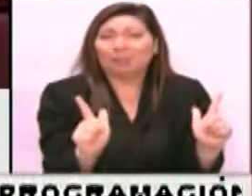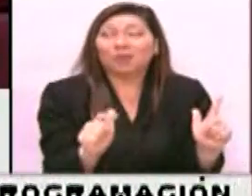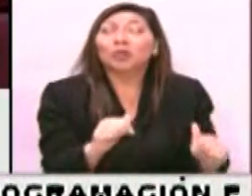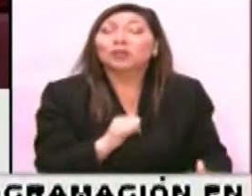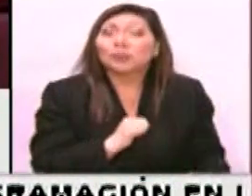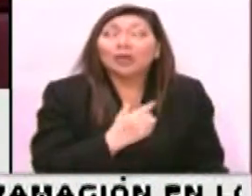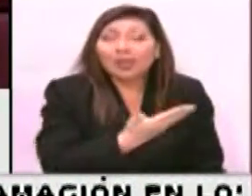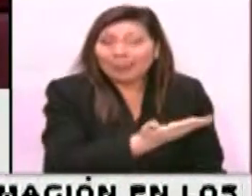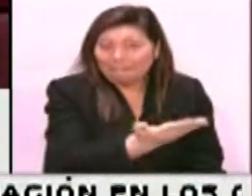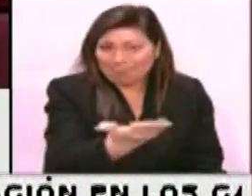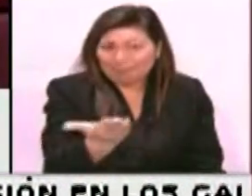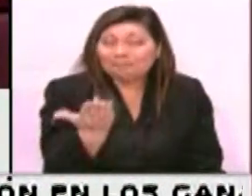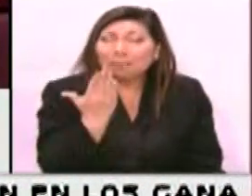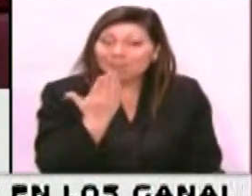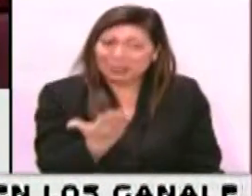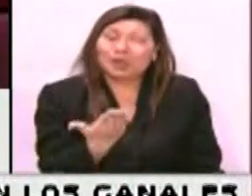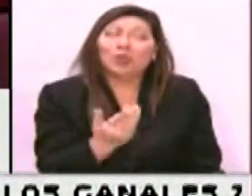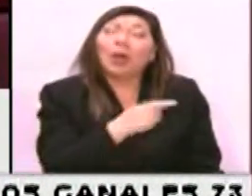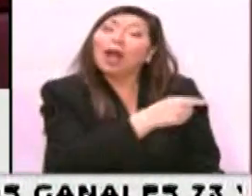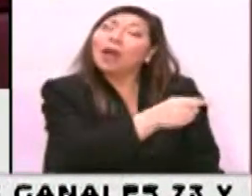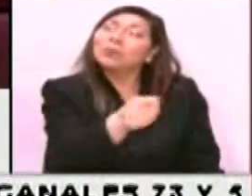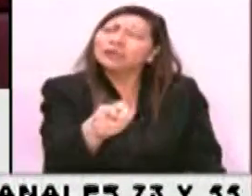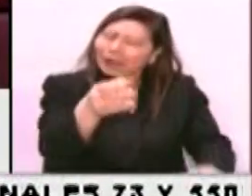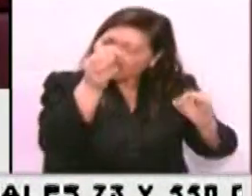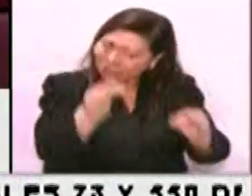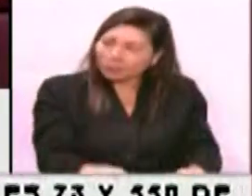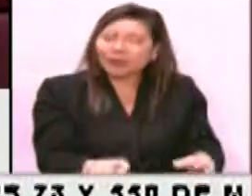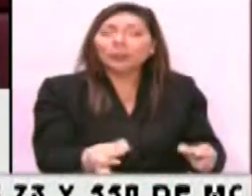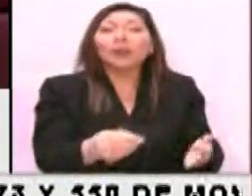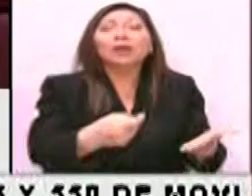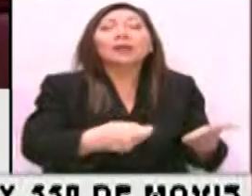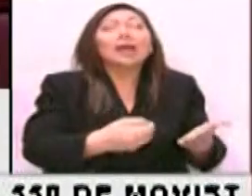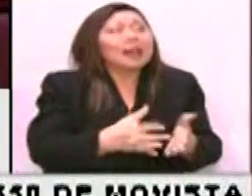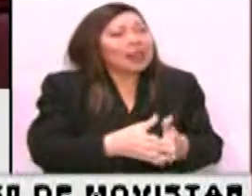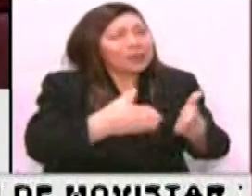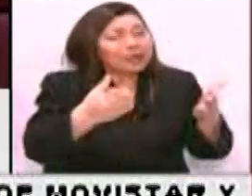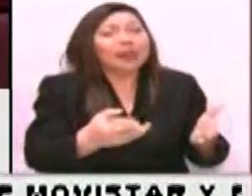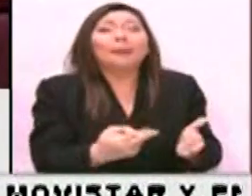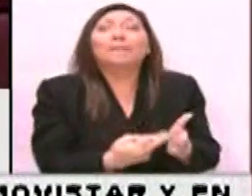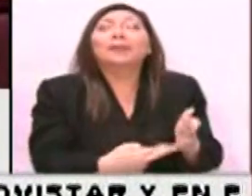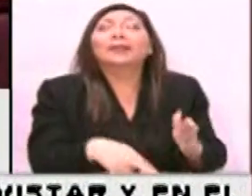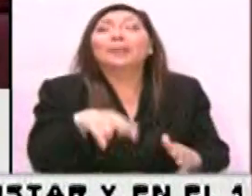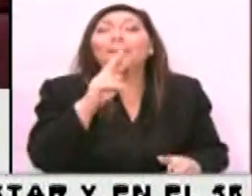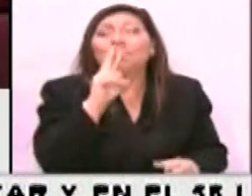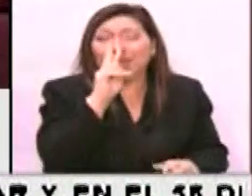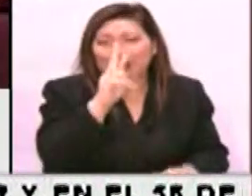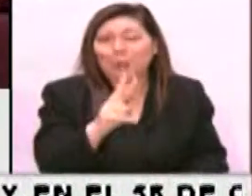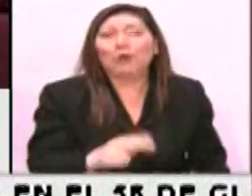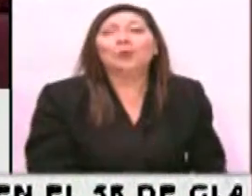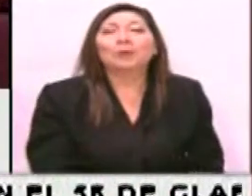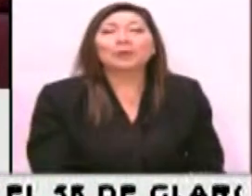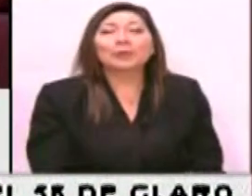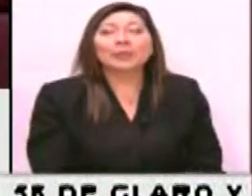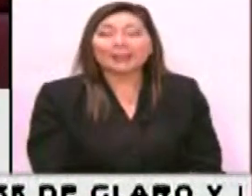les pido que hoy día firmen el referéndum, el gran referéndum del país,